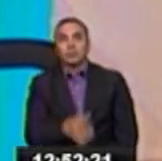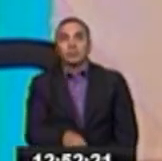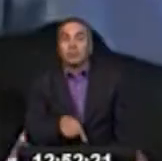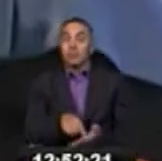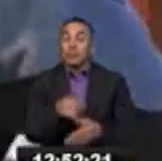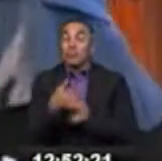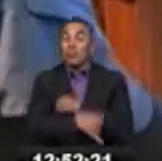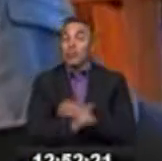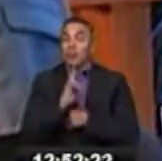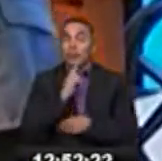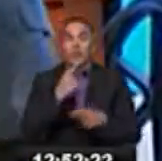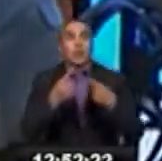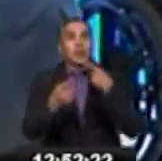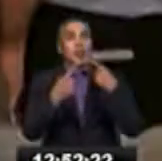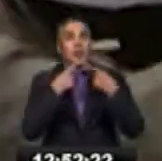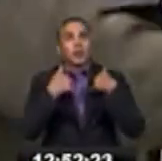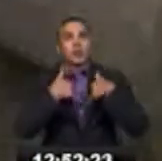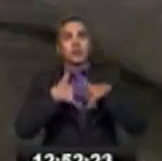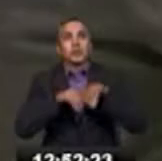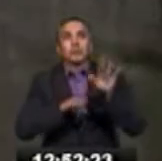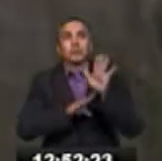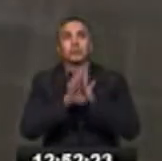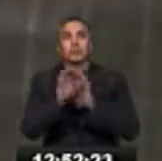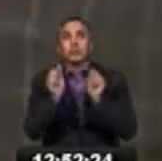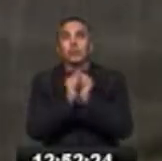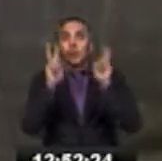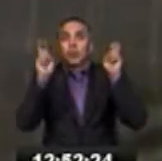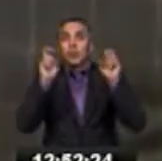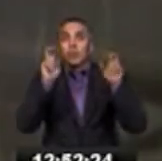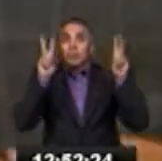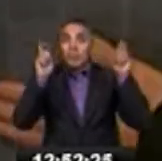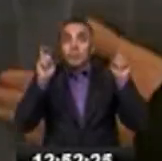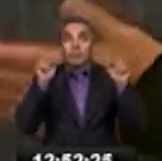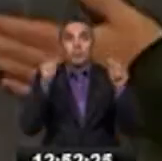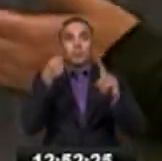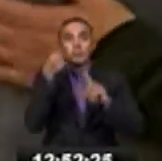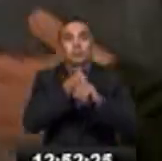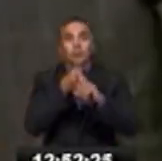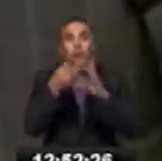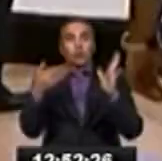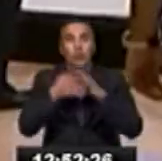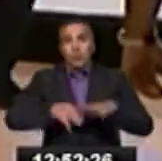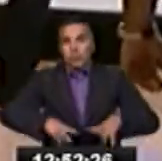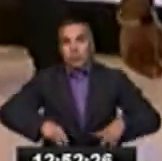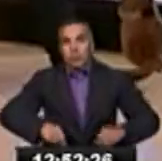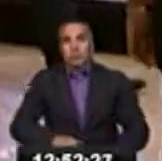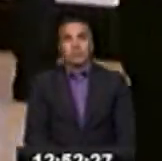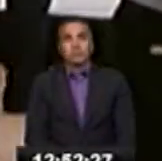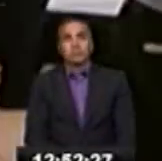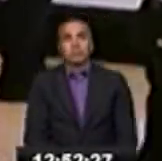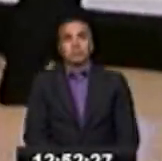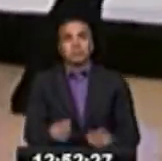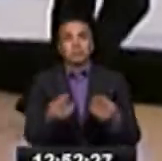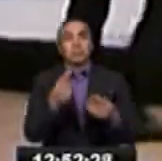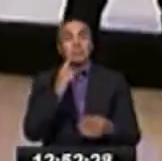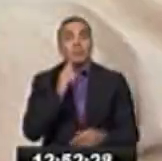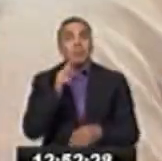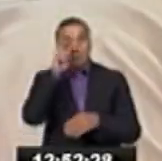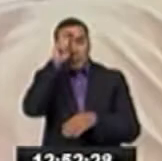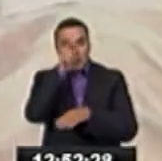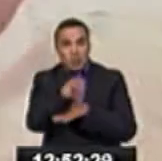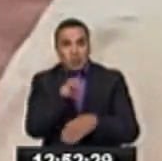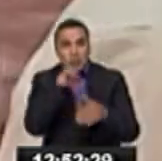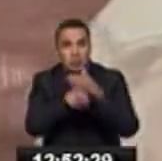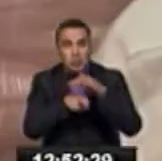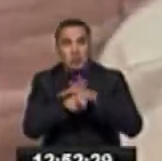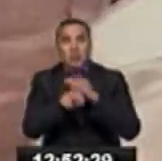país. El diálogo avanzó con temas vinculados al combate contra la corrupción, riqueza minera, la operatividad de